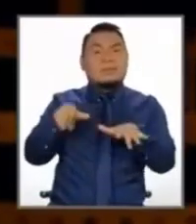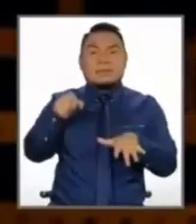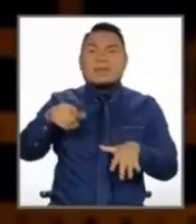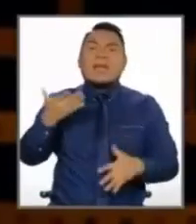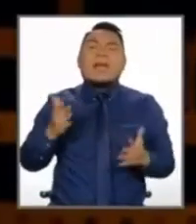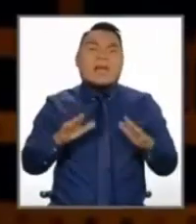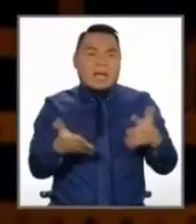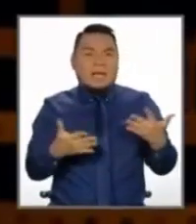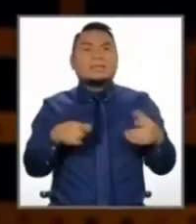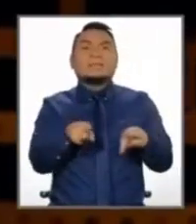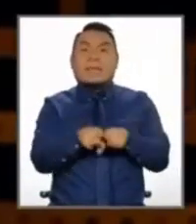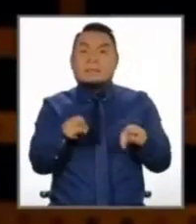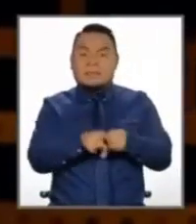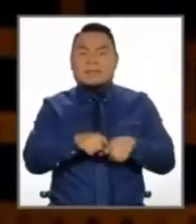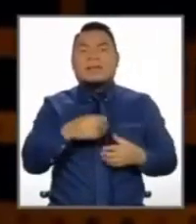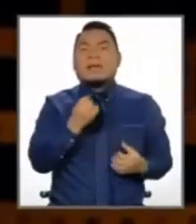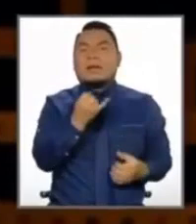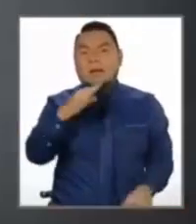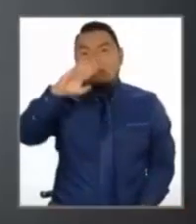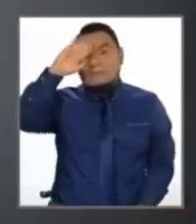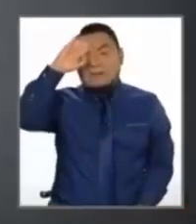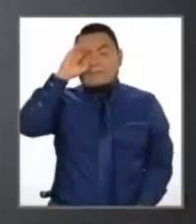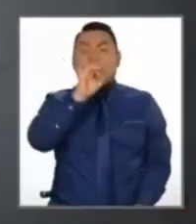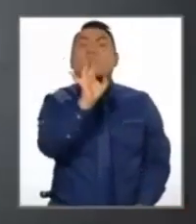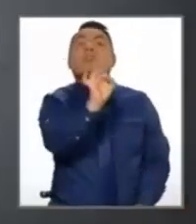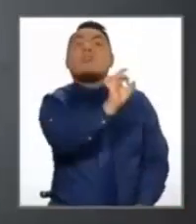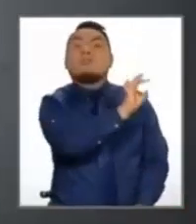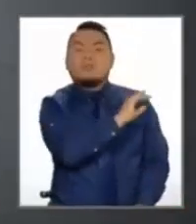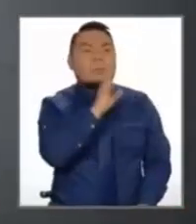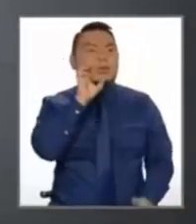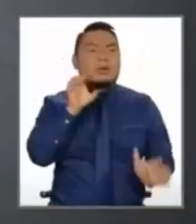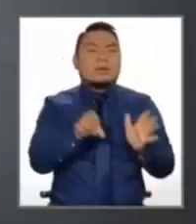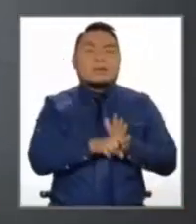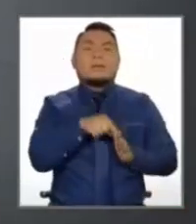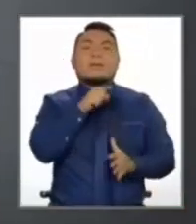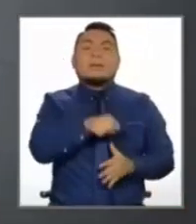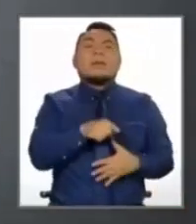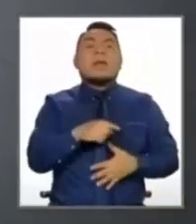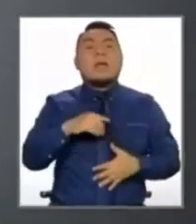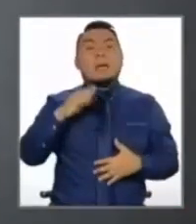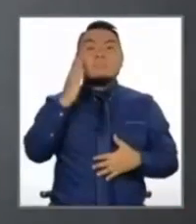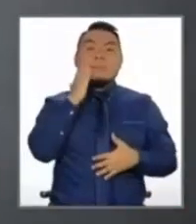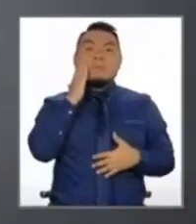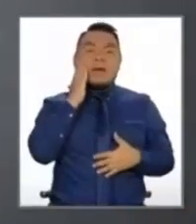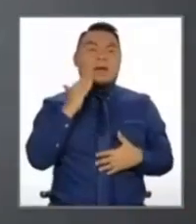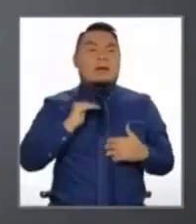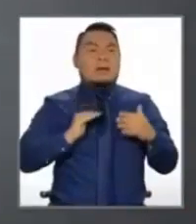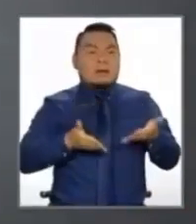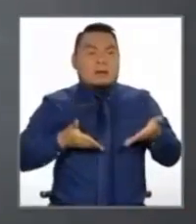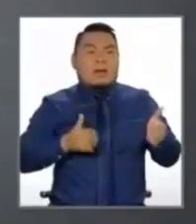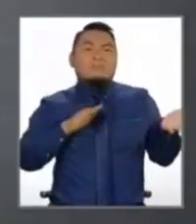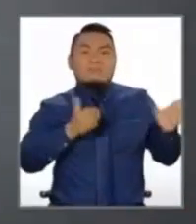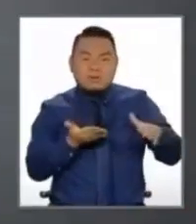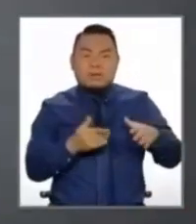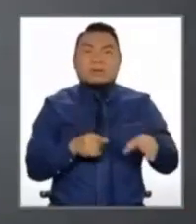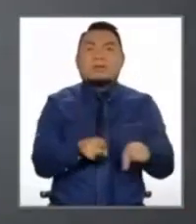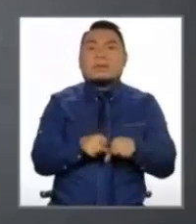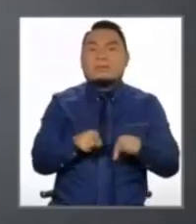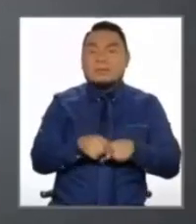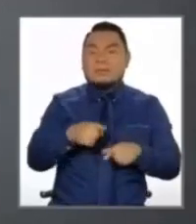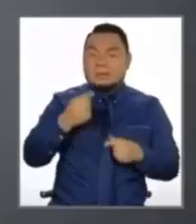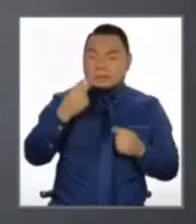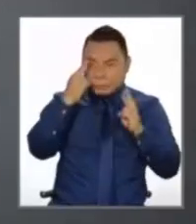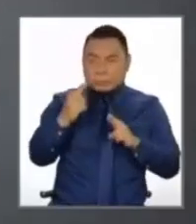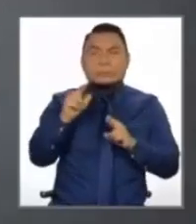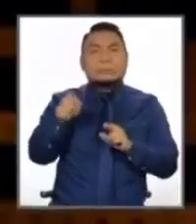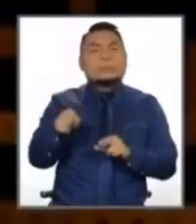cuya frecuencia e intensidad se ha agravado, por ejemplo, el asunto de la muerte materna. Pero me quiero dedicar esto en homenaje a las niñas y a